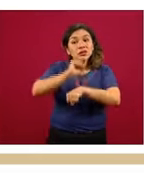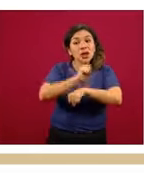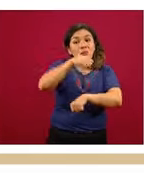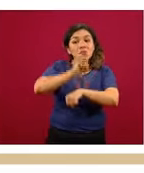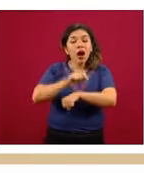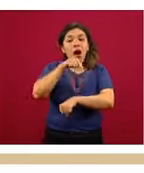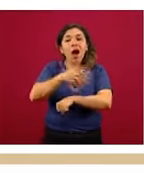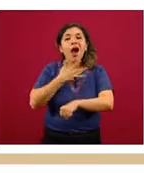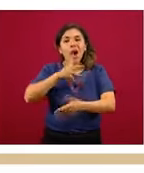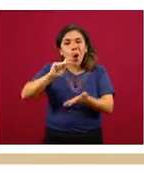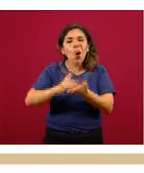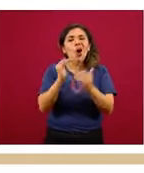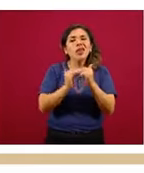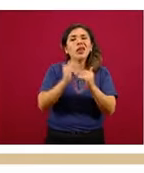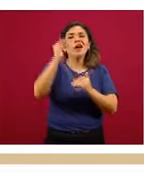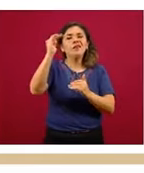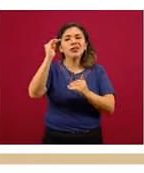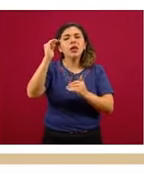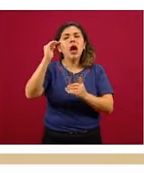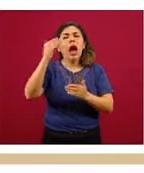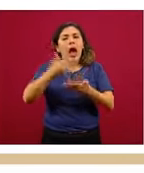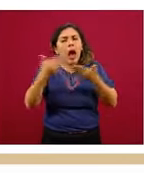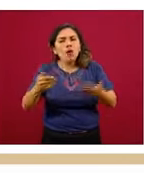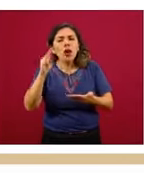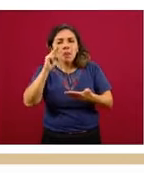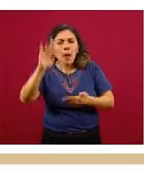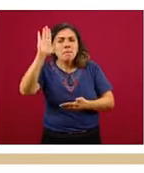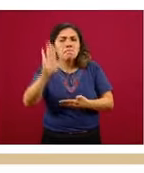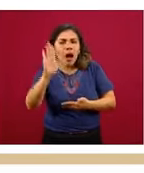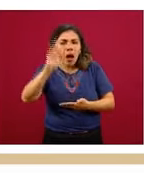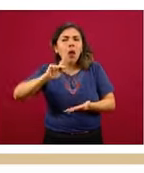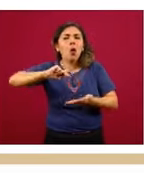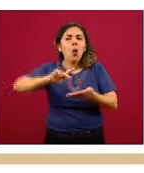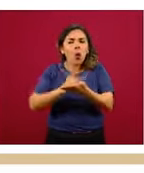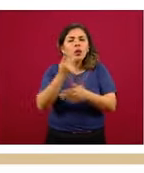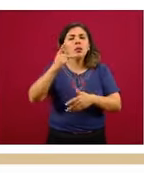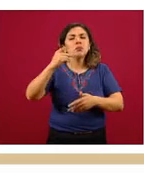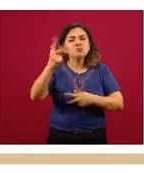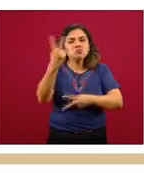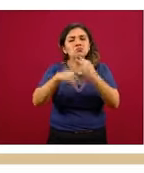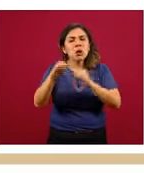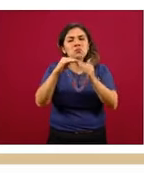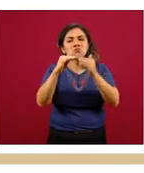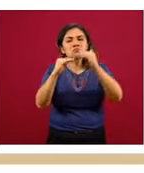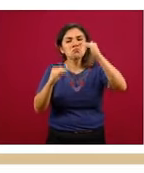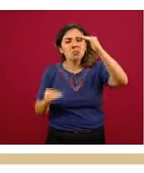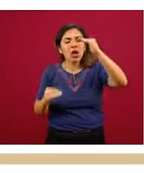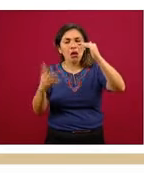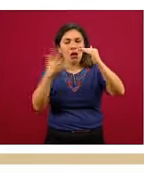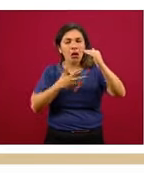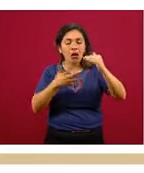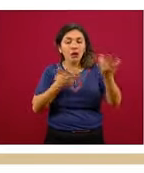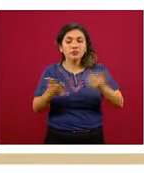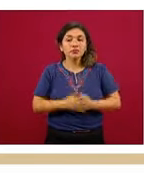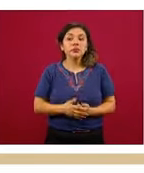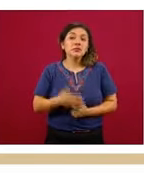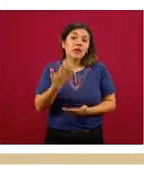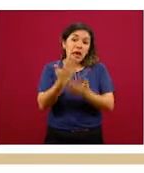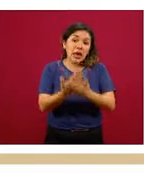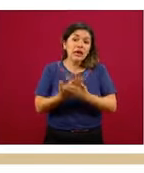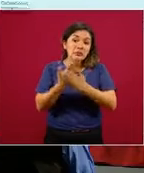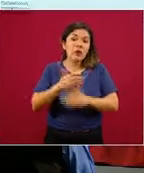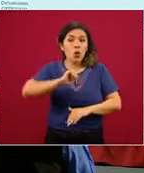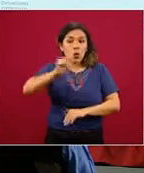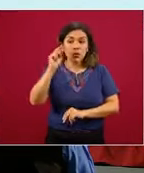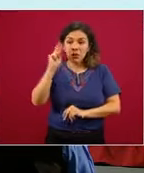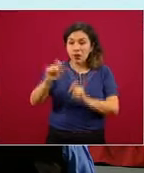semanas nuevamente se incrementa y pareciera que nuevamente volviera a generar una tendencia descendente. Vamos a ver en la